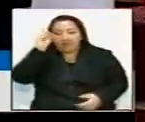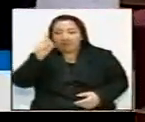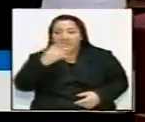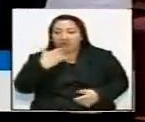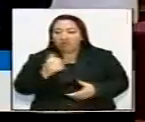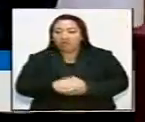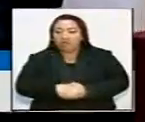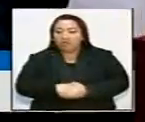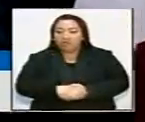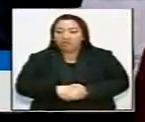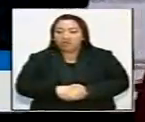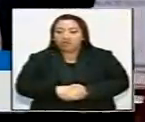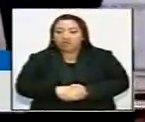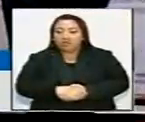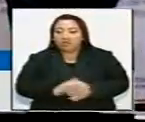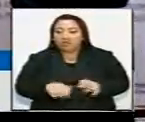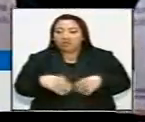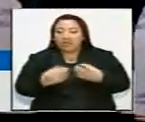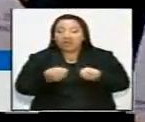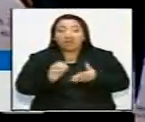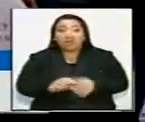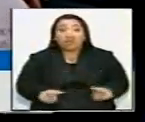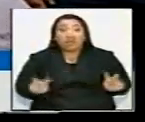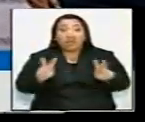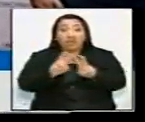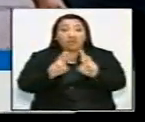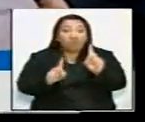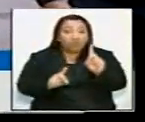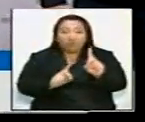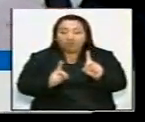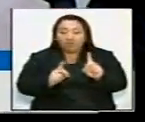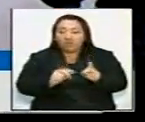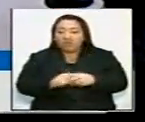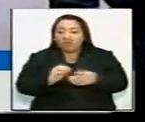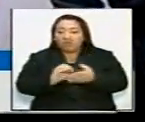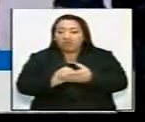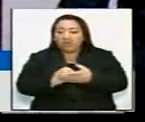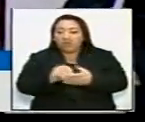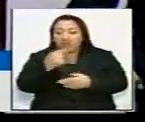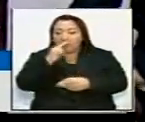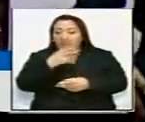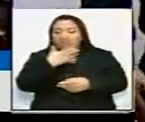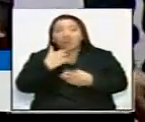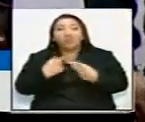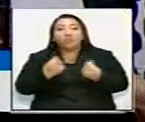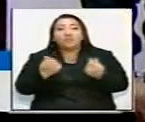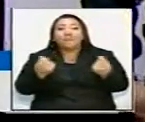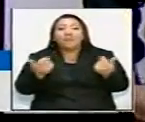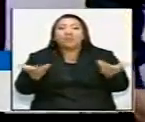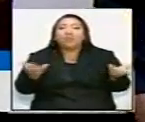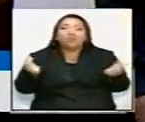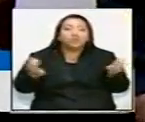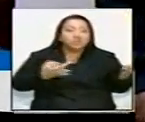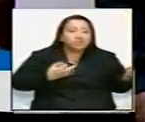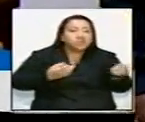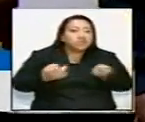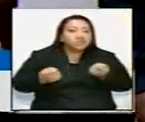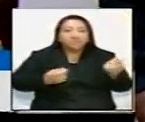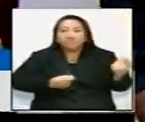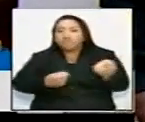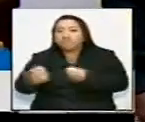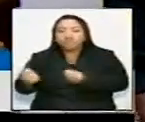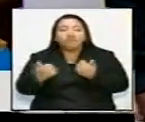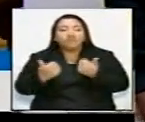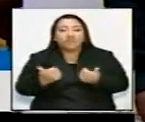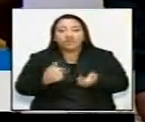no solamente darle más valor, sino emplear mejor nuestros recursos. Está de